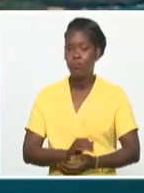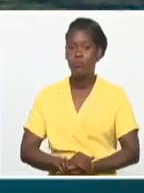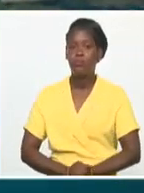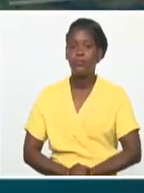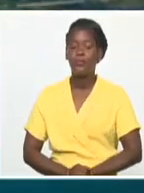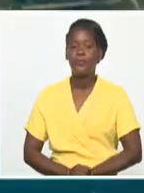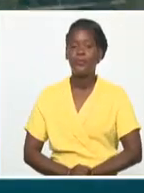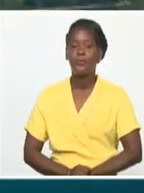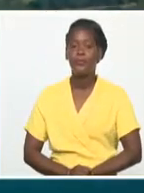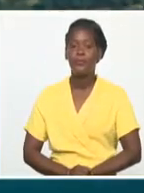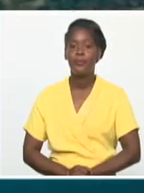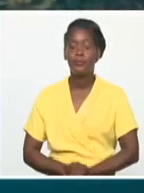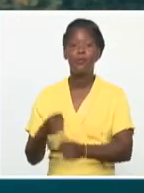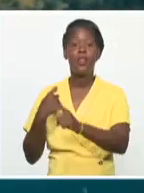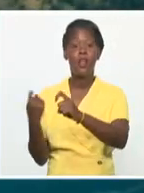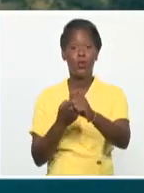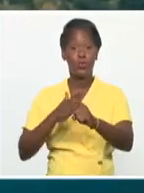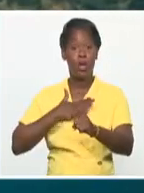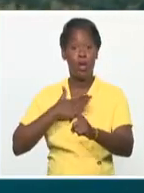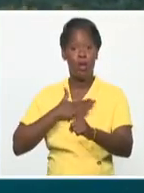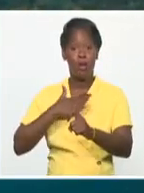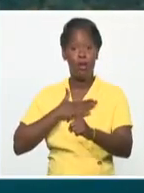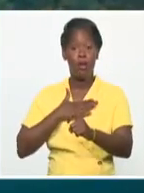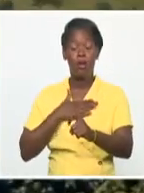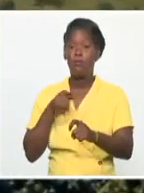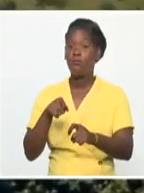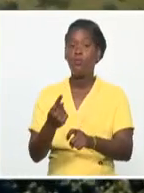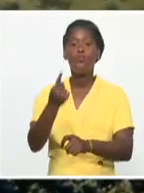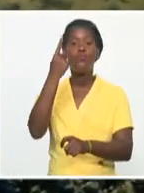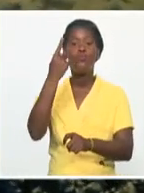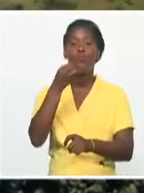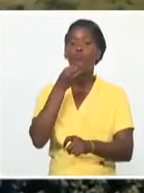la lucha armada el único camino